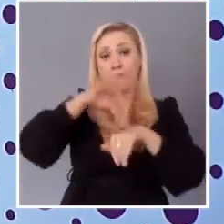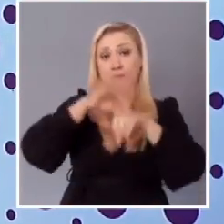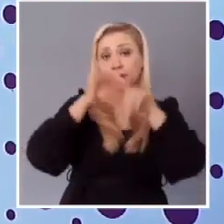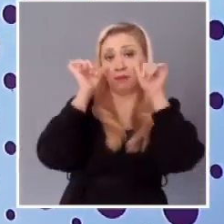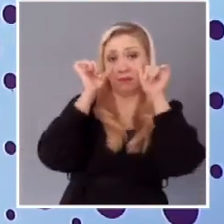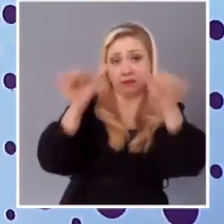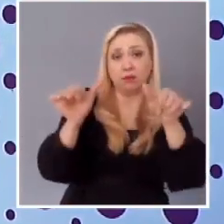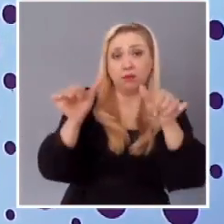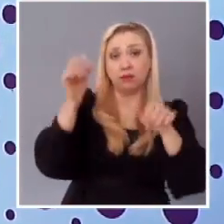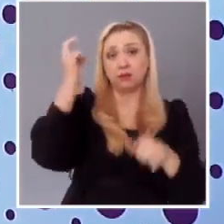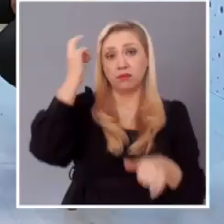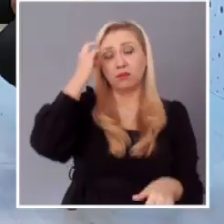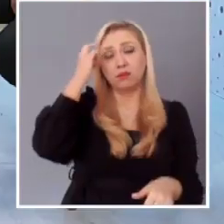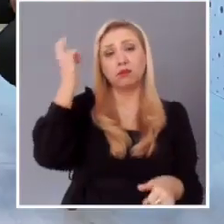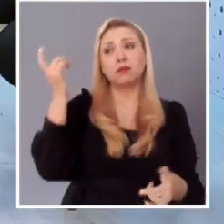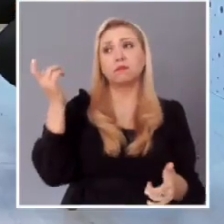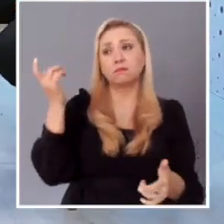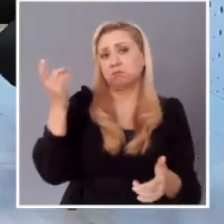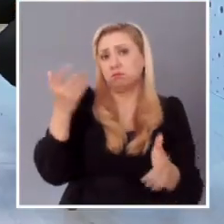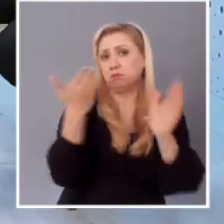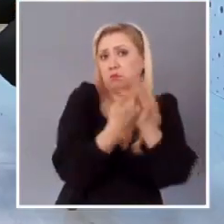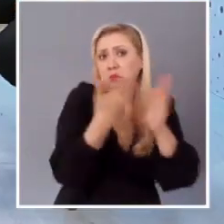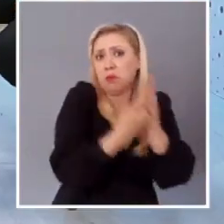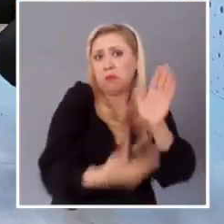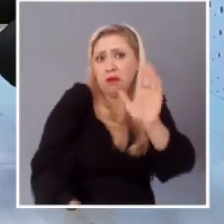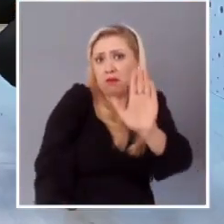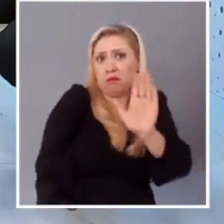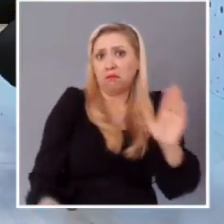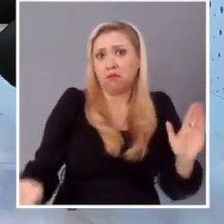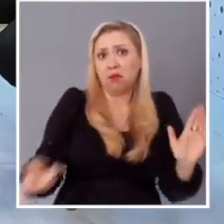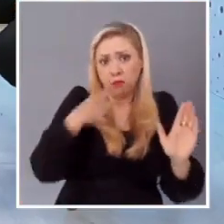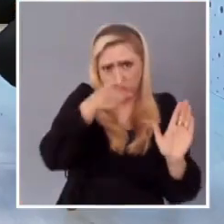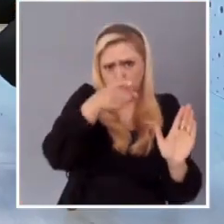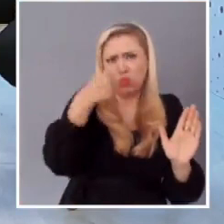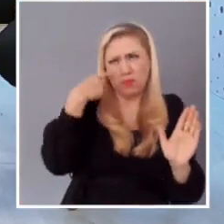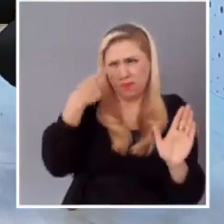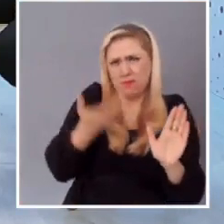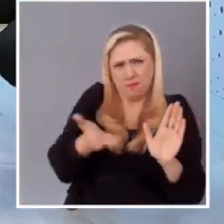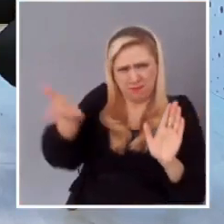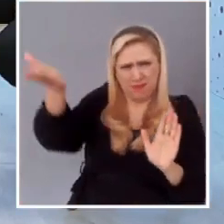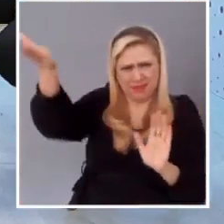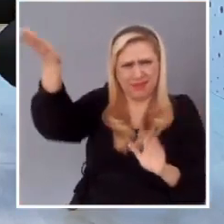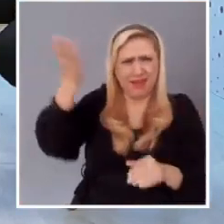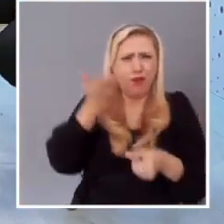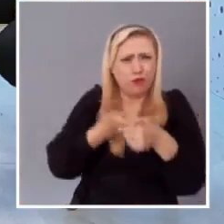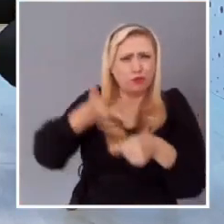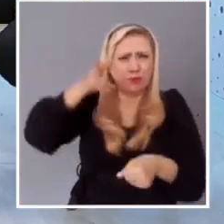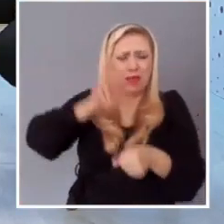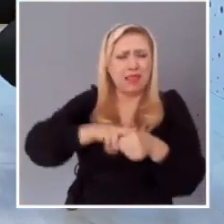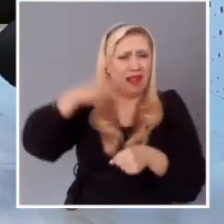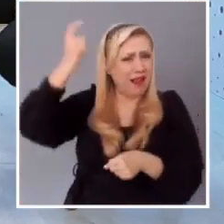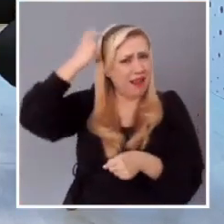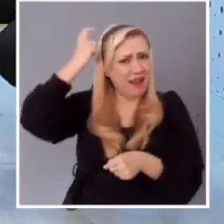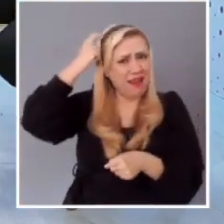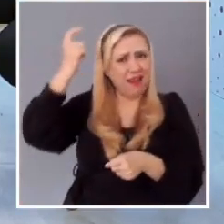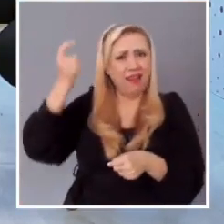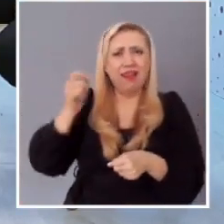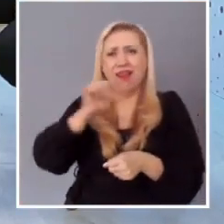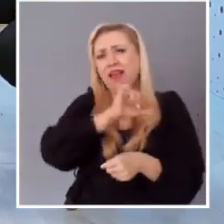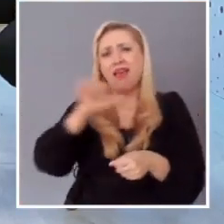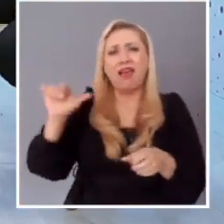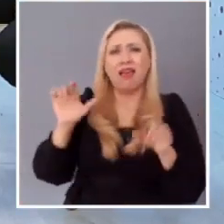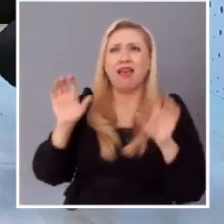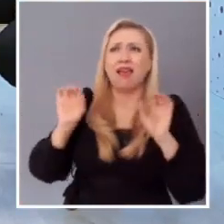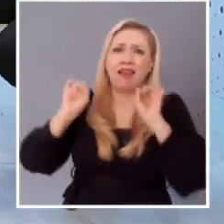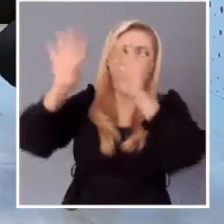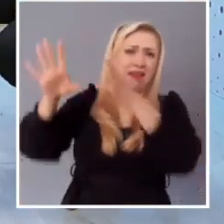está ahí. Nada más basta acercarnos a algún hospital psiquiátrico en la Ciudad de México, preguntarle a